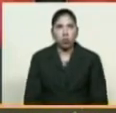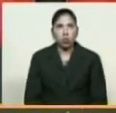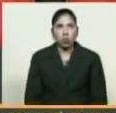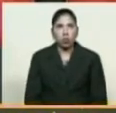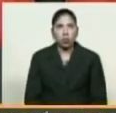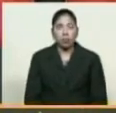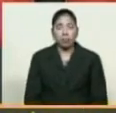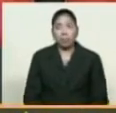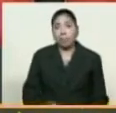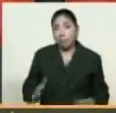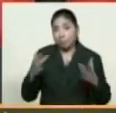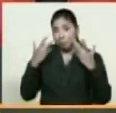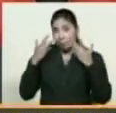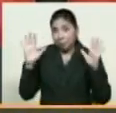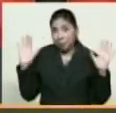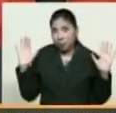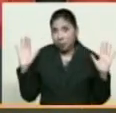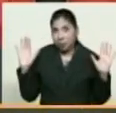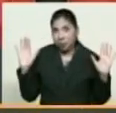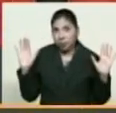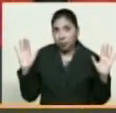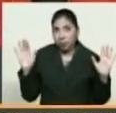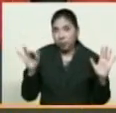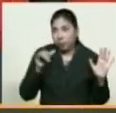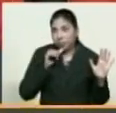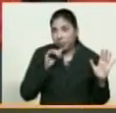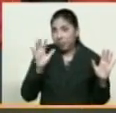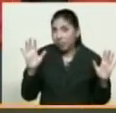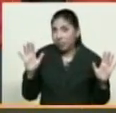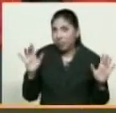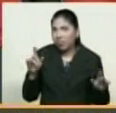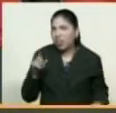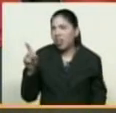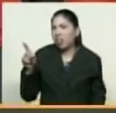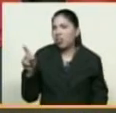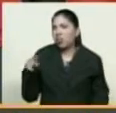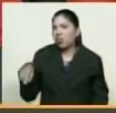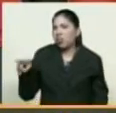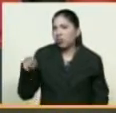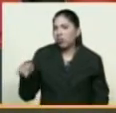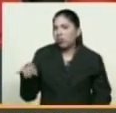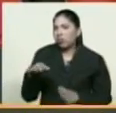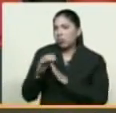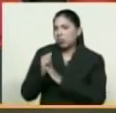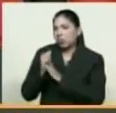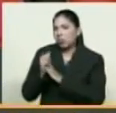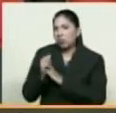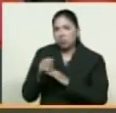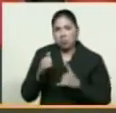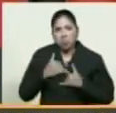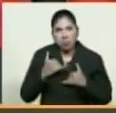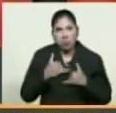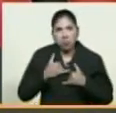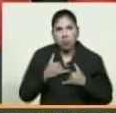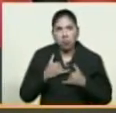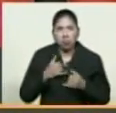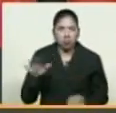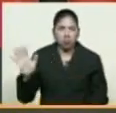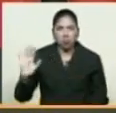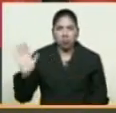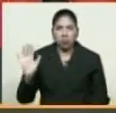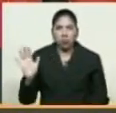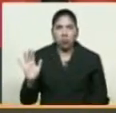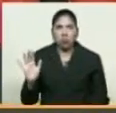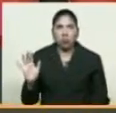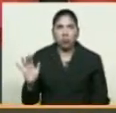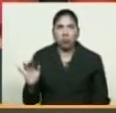es que quién sabe, ¿no? Porque ellos no se gobiernan. Ellos no se gobiernan. Ellos pueden decir que van a hacer